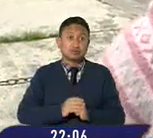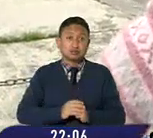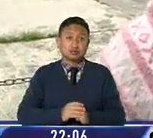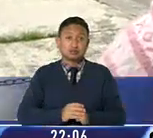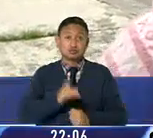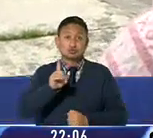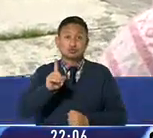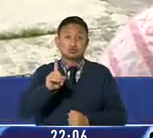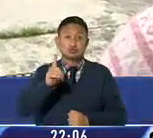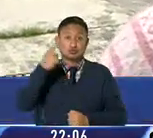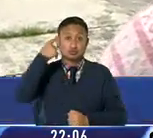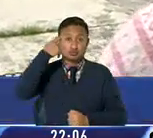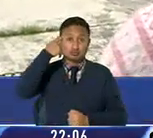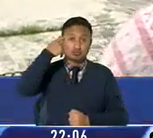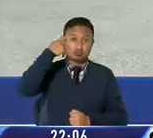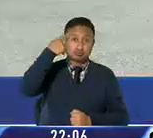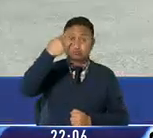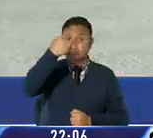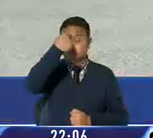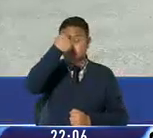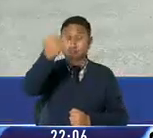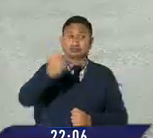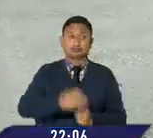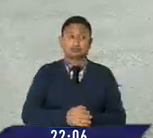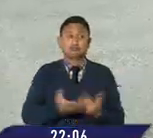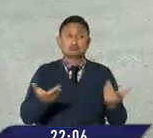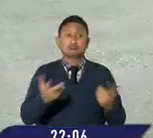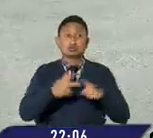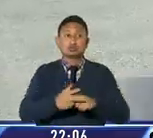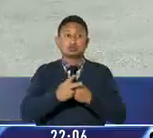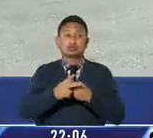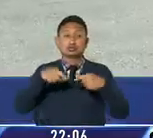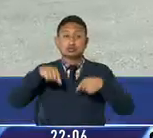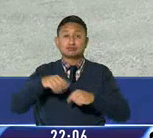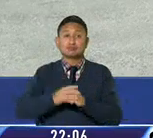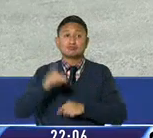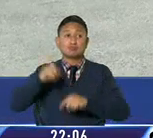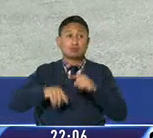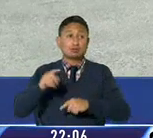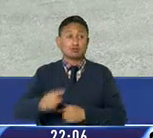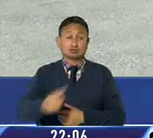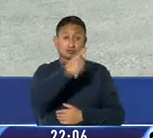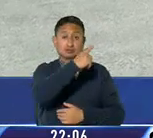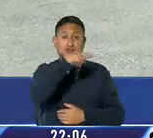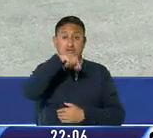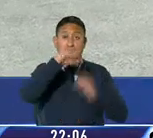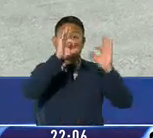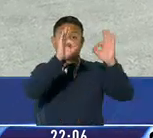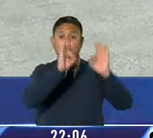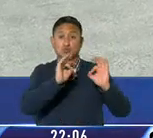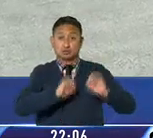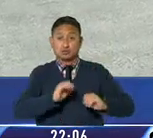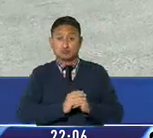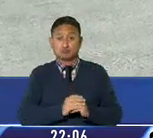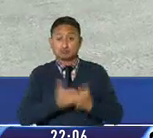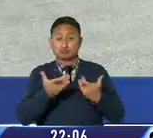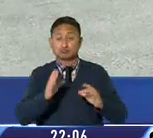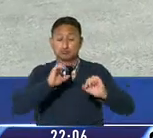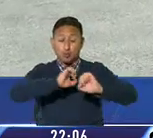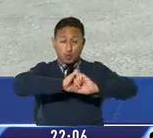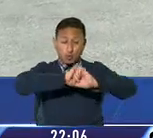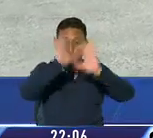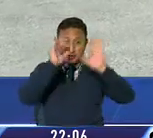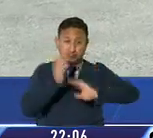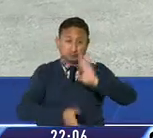en la cabeza, en la frente, dice. Todo habría empezado cuando los amigos salieron de este centro de diversión para adultos en horas de la madrugada. A